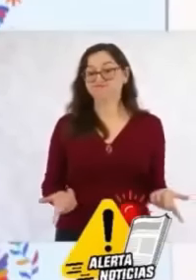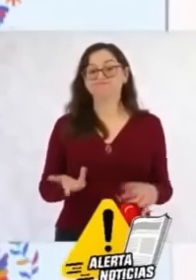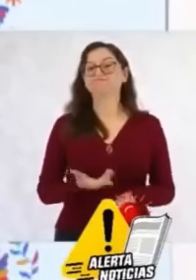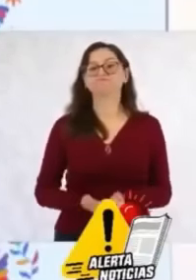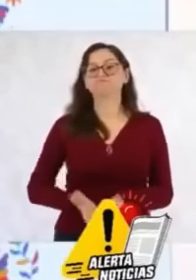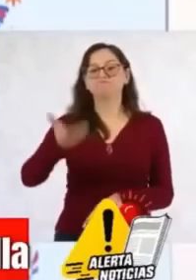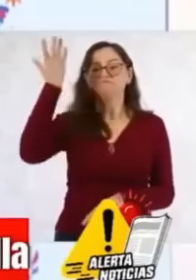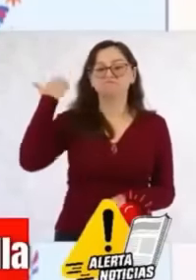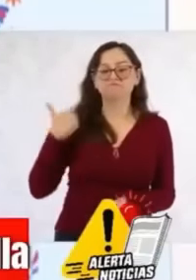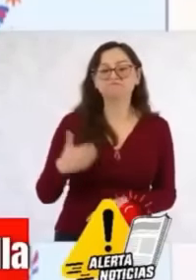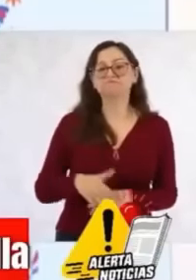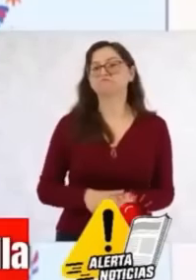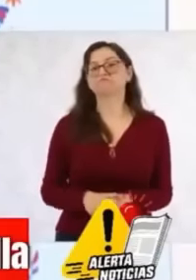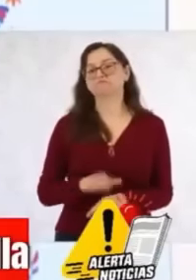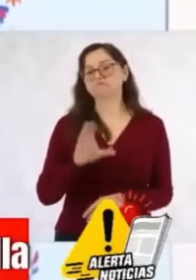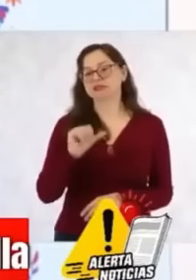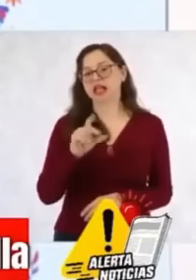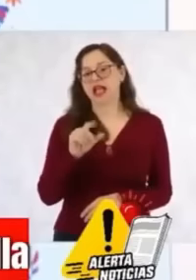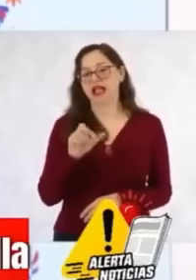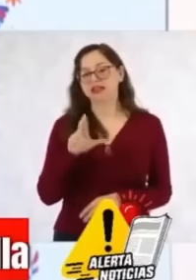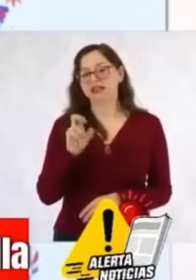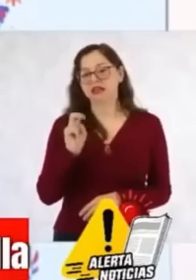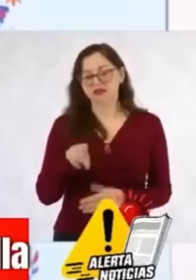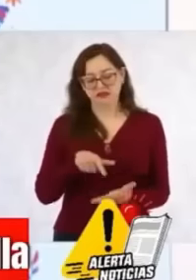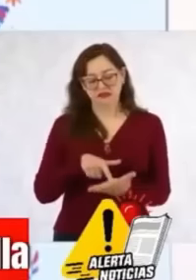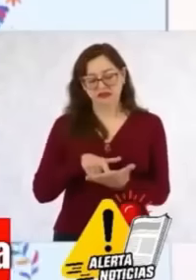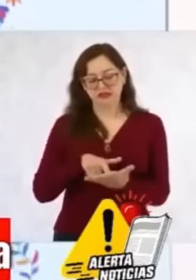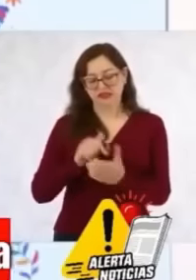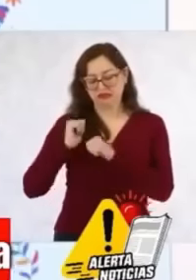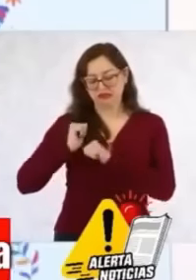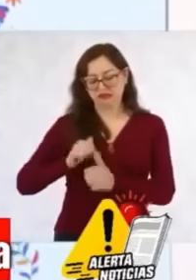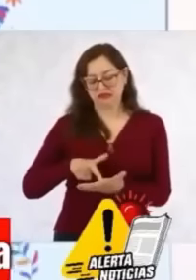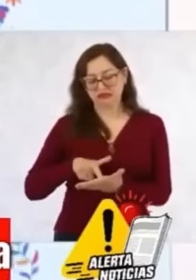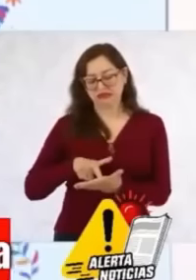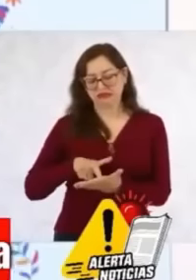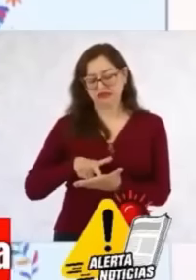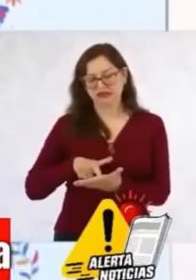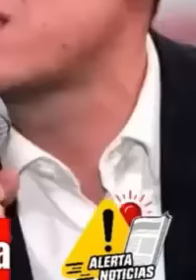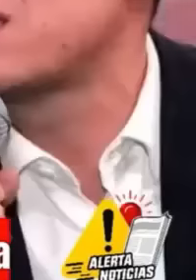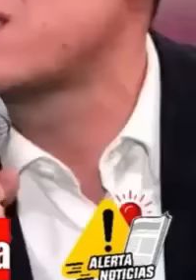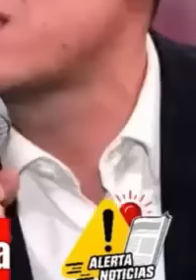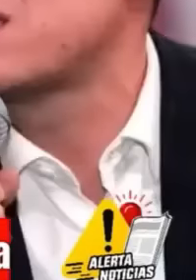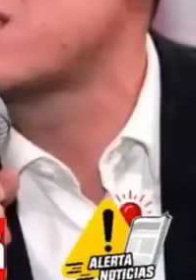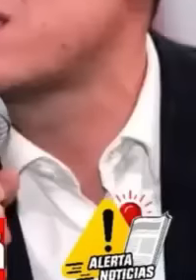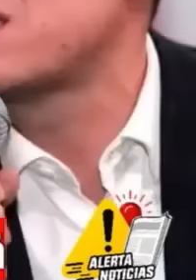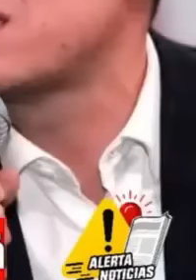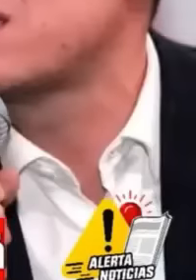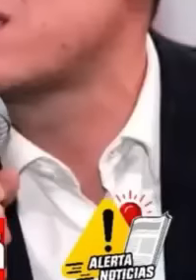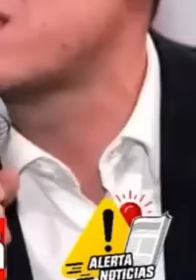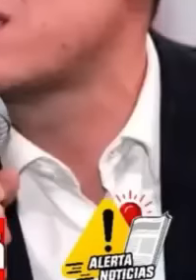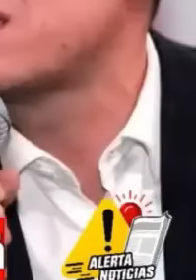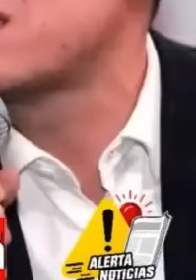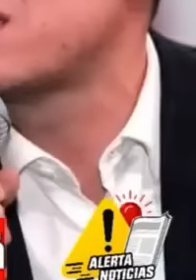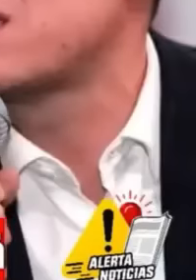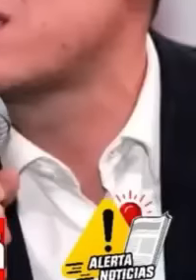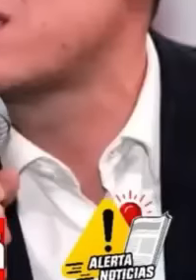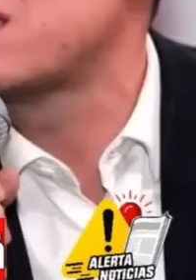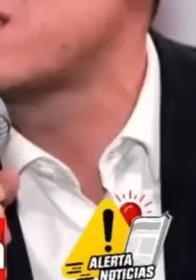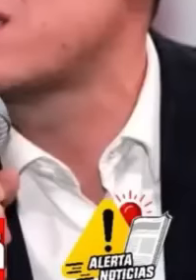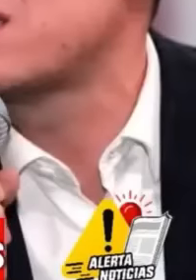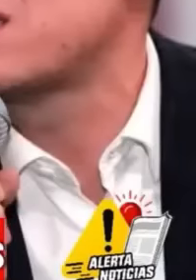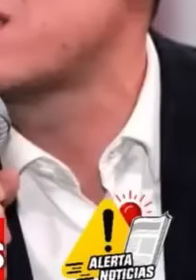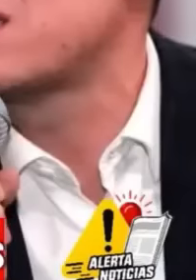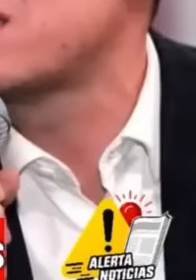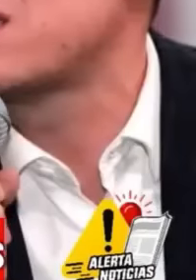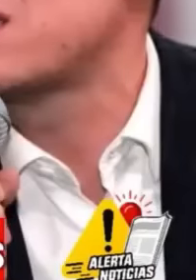dejándolos helados, y les ha explicado de una manera sencilla para que puedan entender que no van a poder con los pasos gigantes